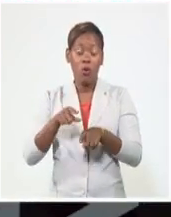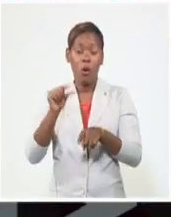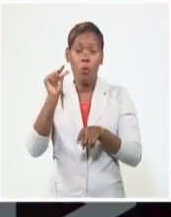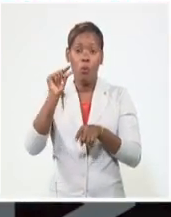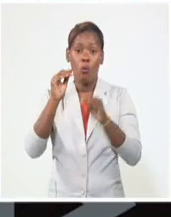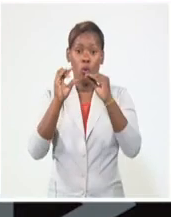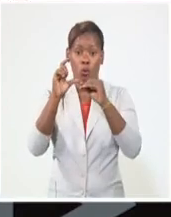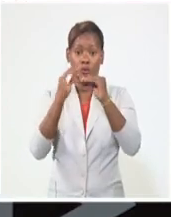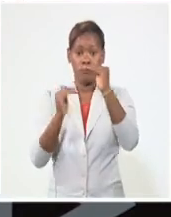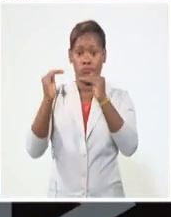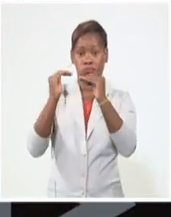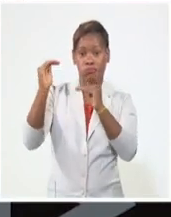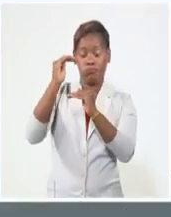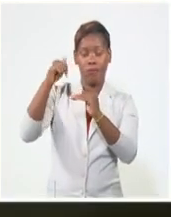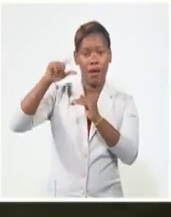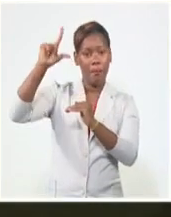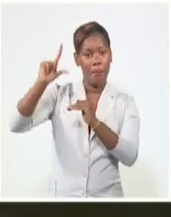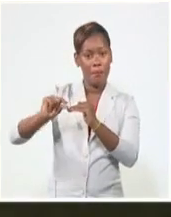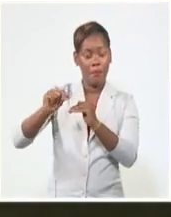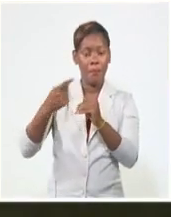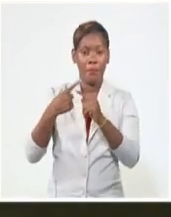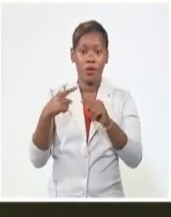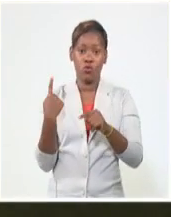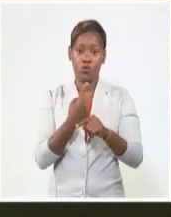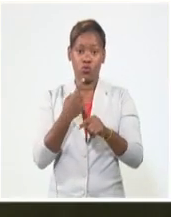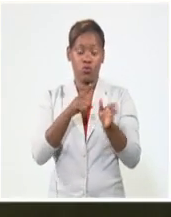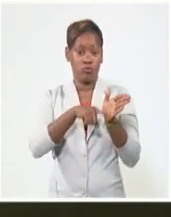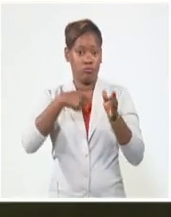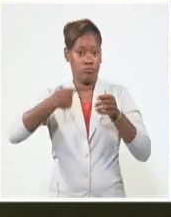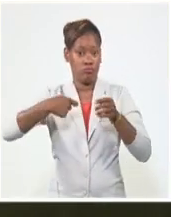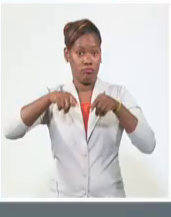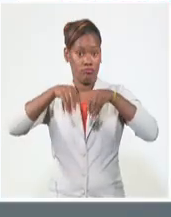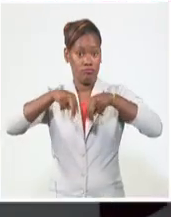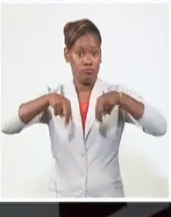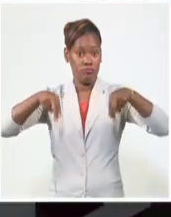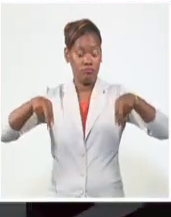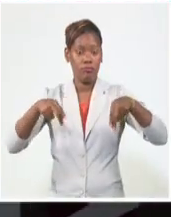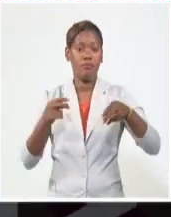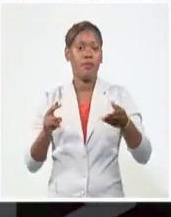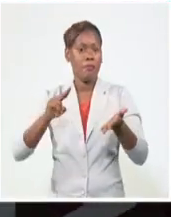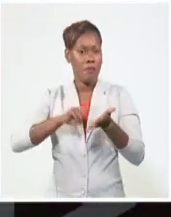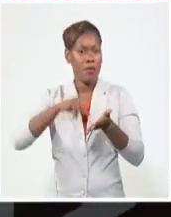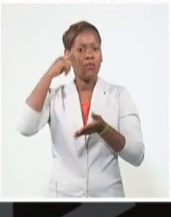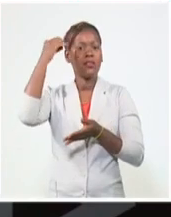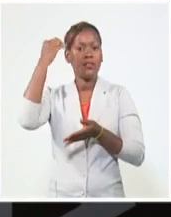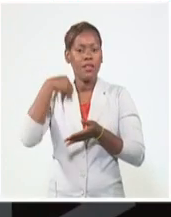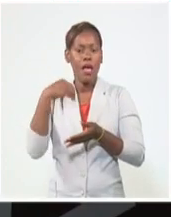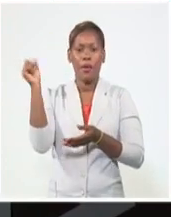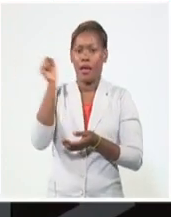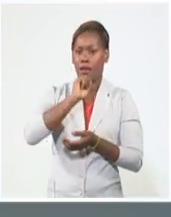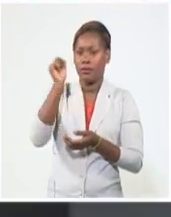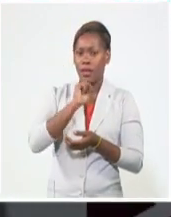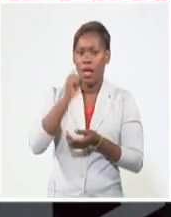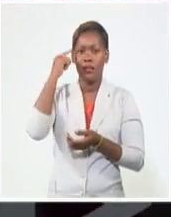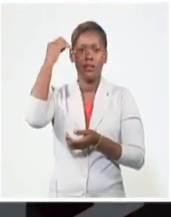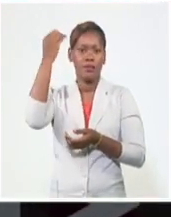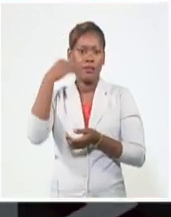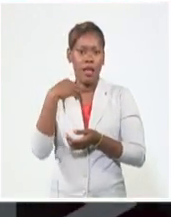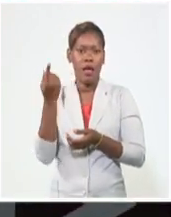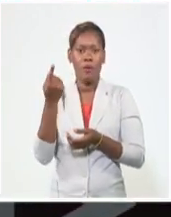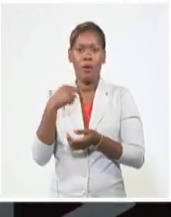Y el jurado, compuesto además por miembros, tanto realizadores como periodistas,